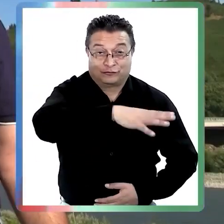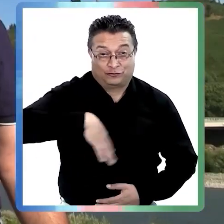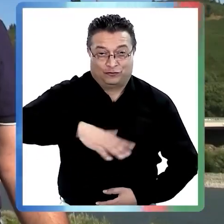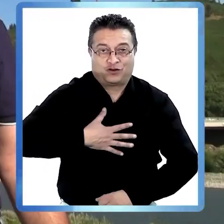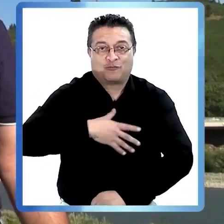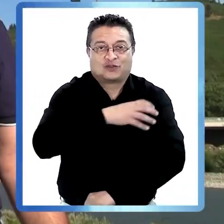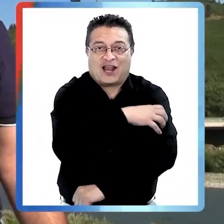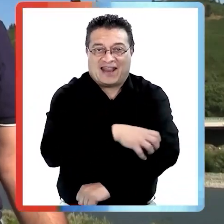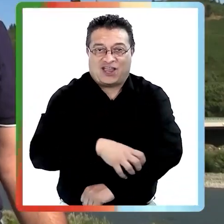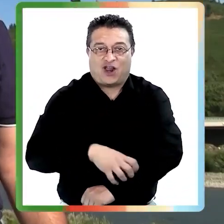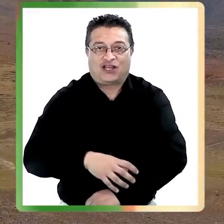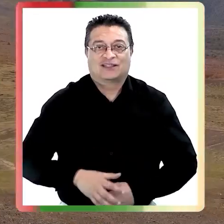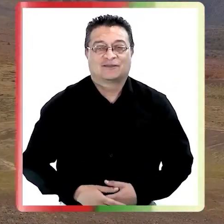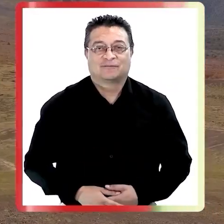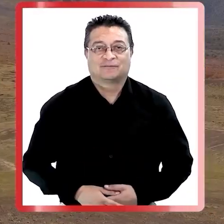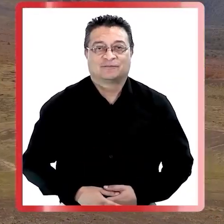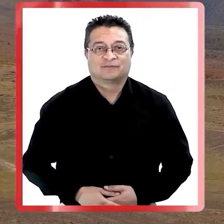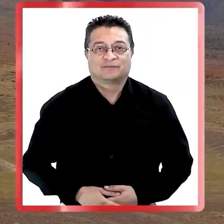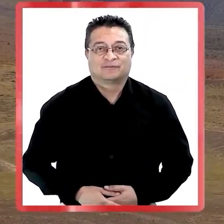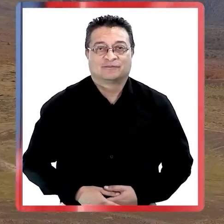Somos las regiones.